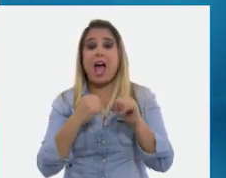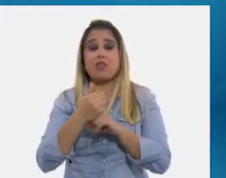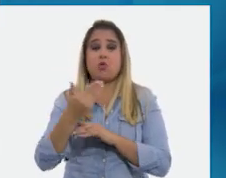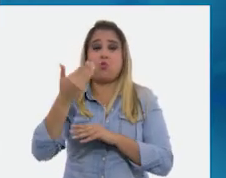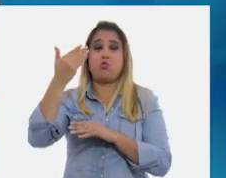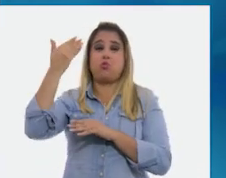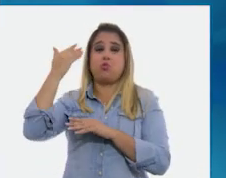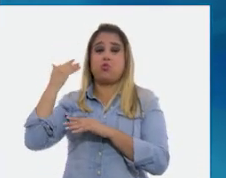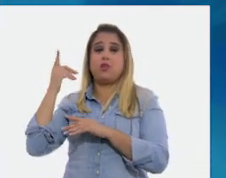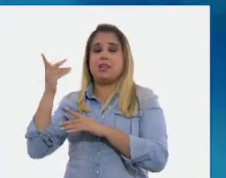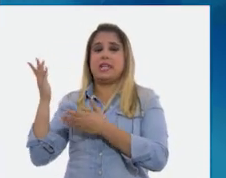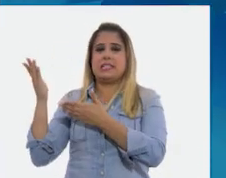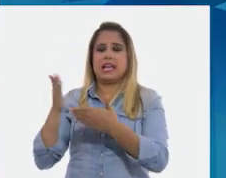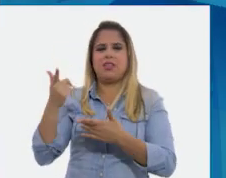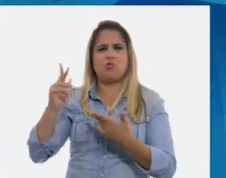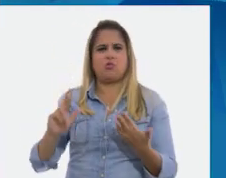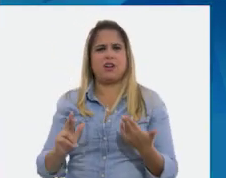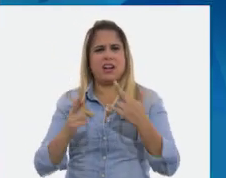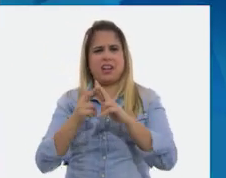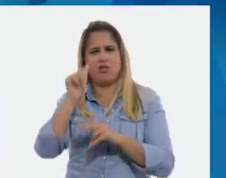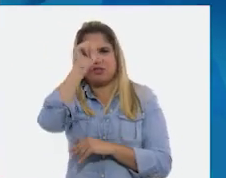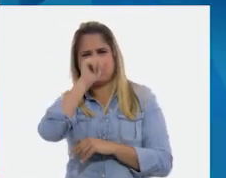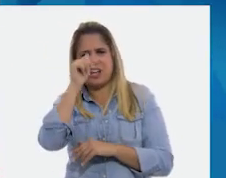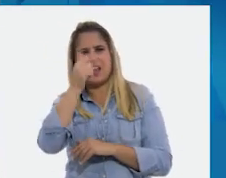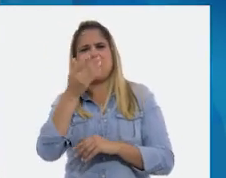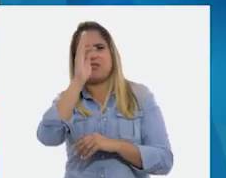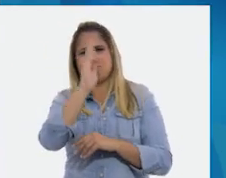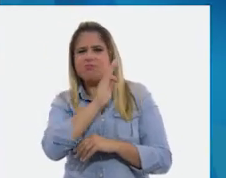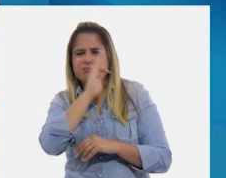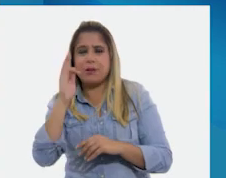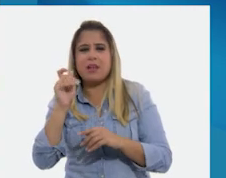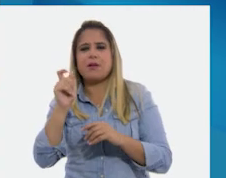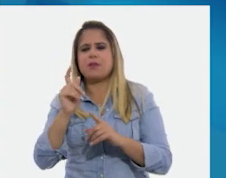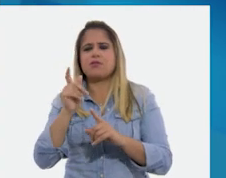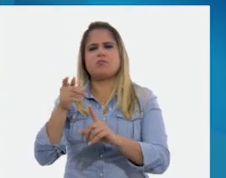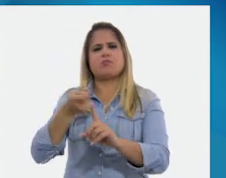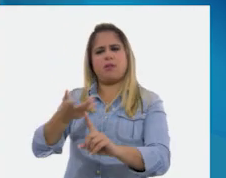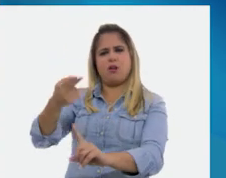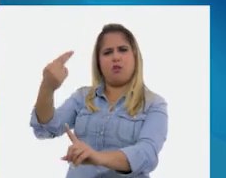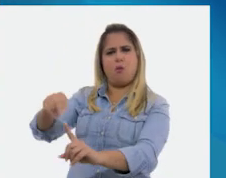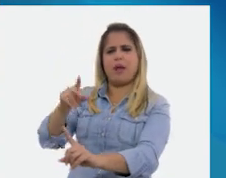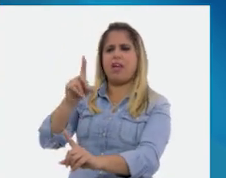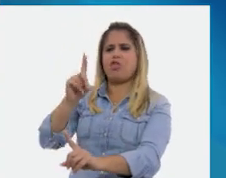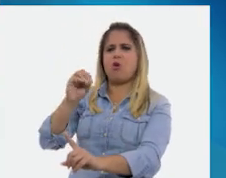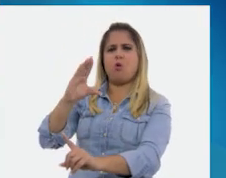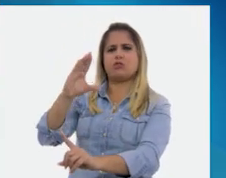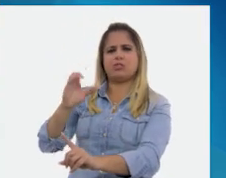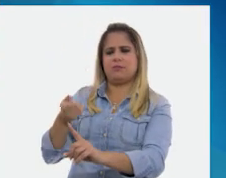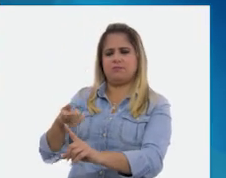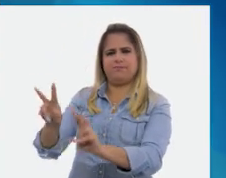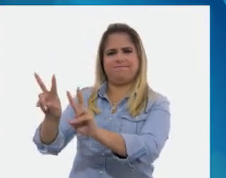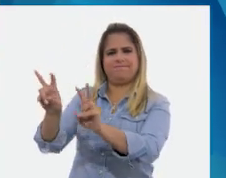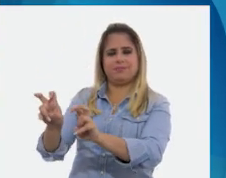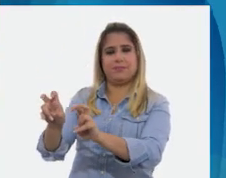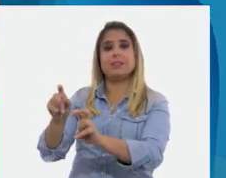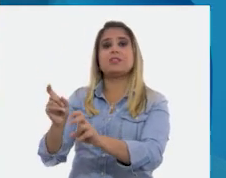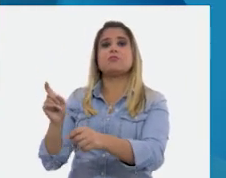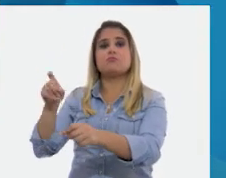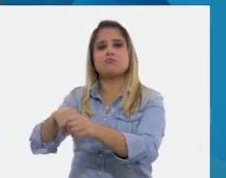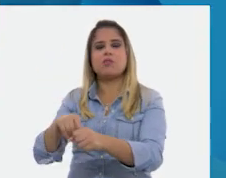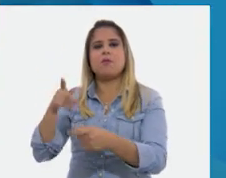primeros misioneros franciscanos, mejor conocidos como los 12. A ellos se sumarían más tarde